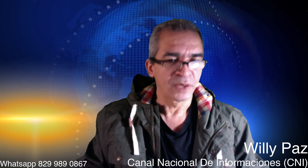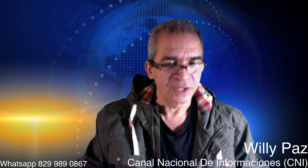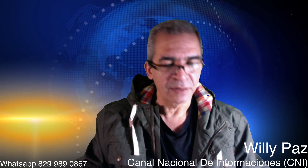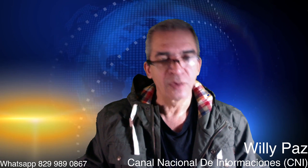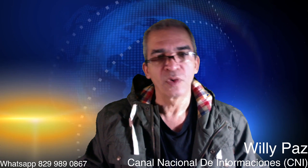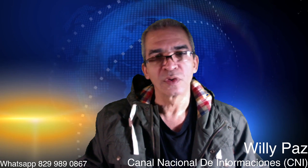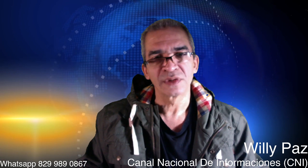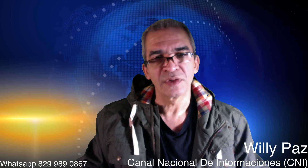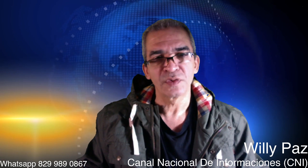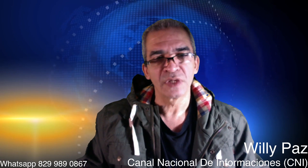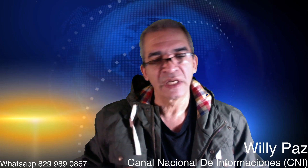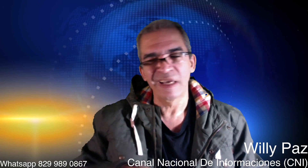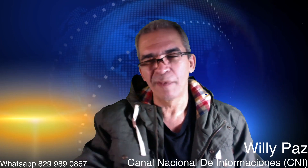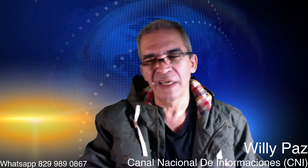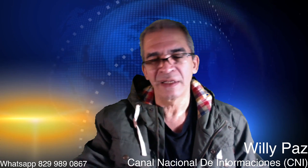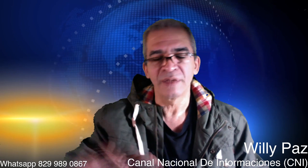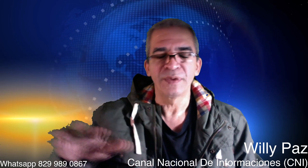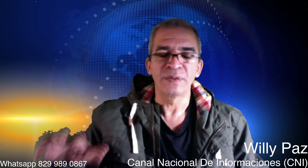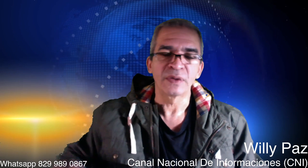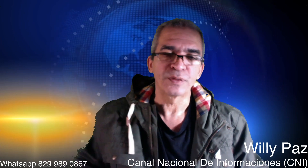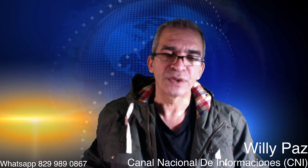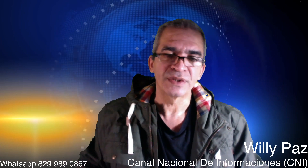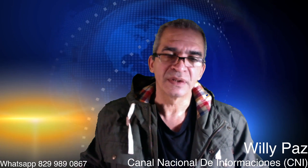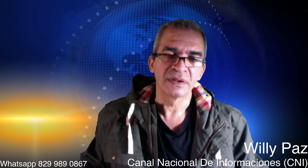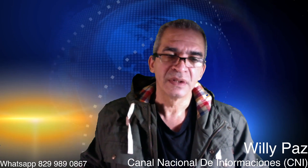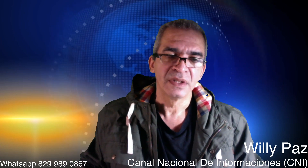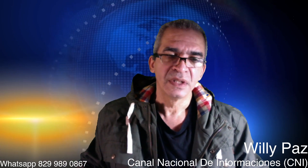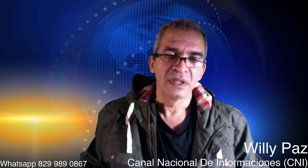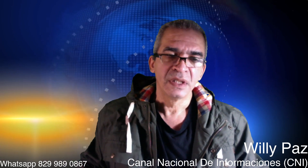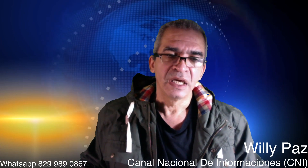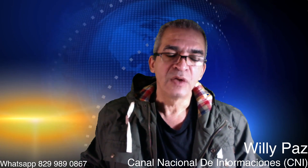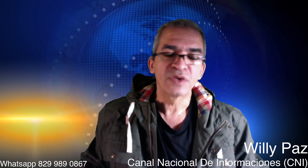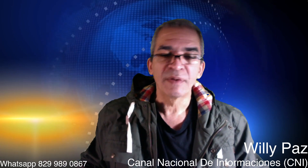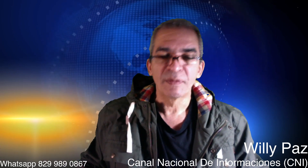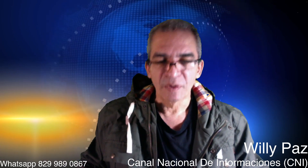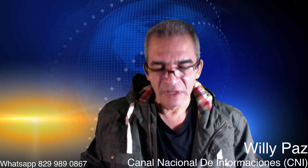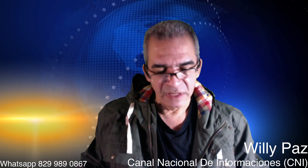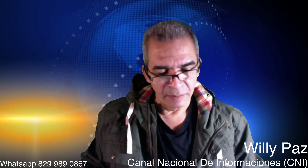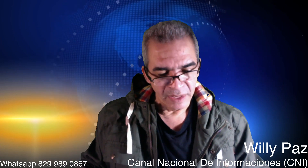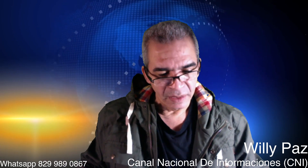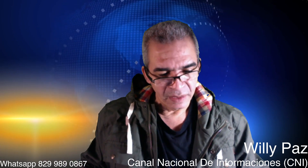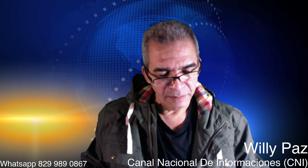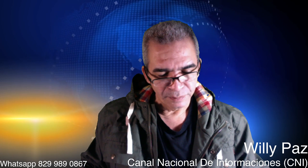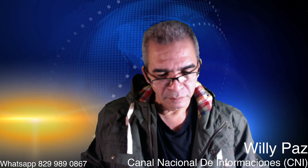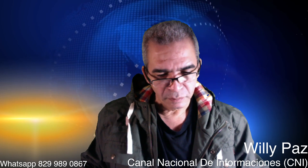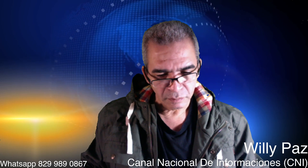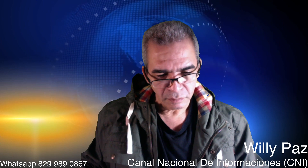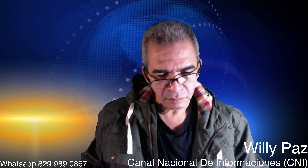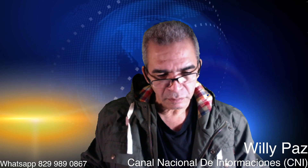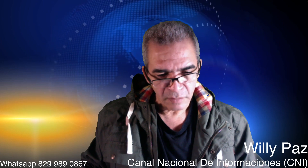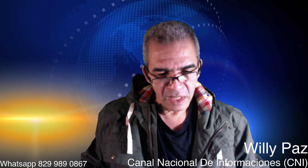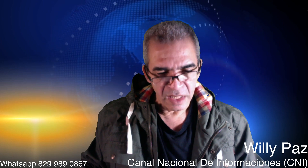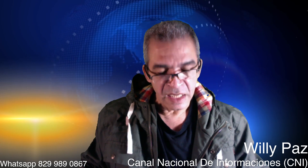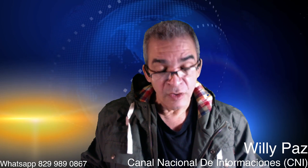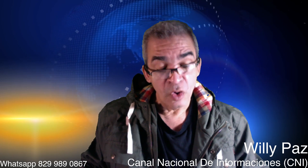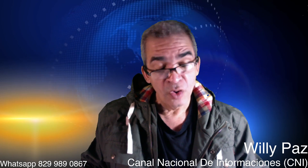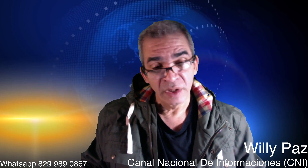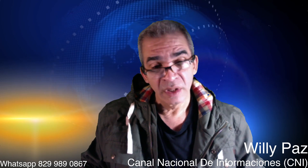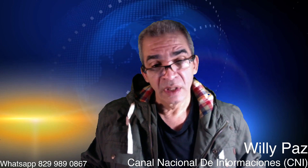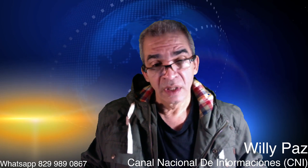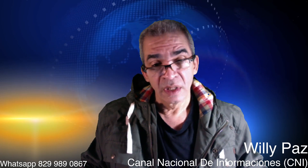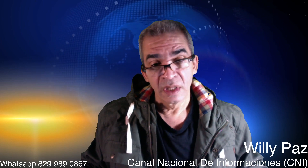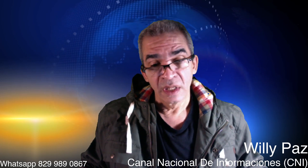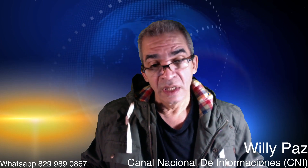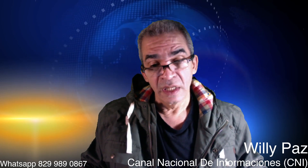a los preceptos constitucionales, jamás escribiré una cosa así. Él lo sabe perfectamente. Y hoy